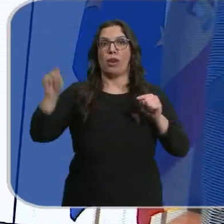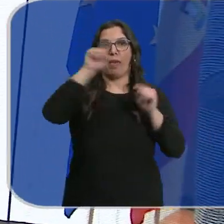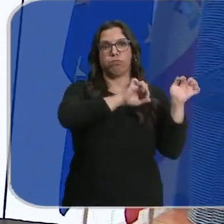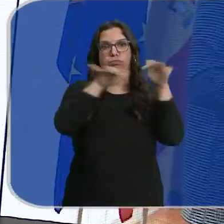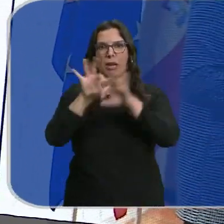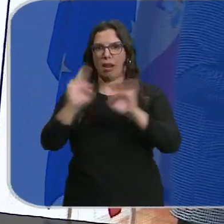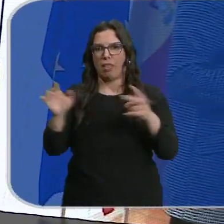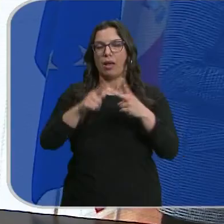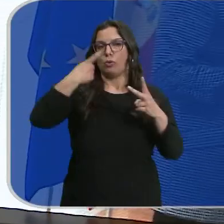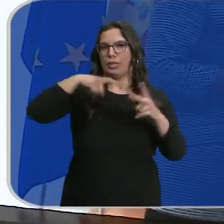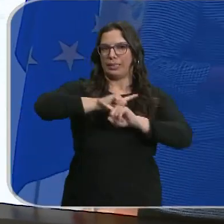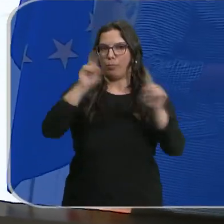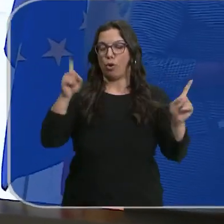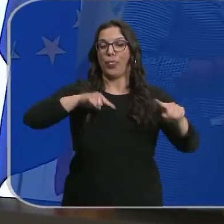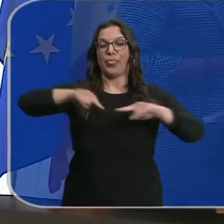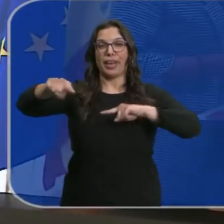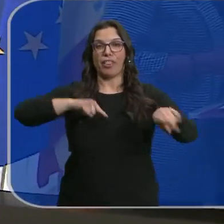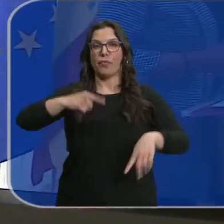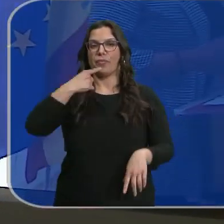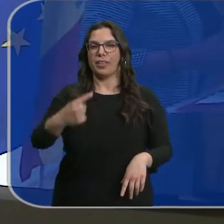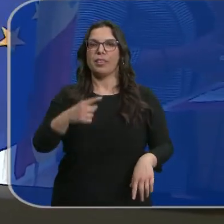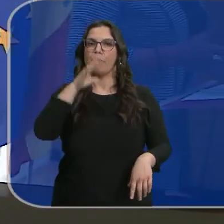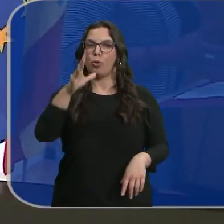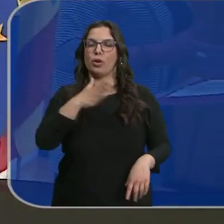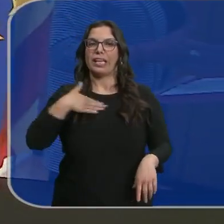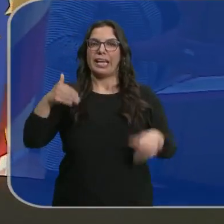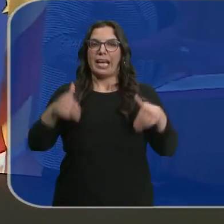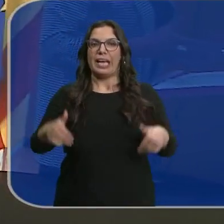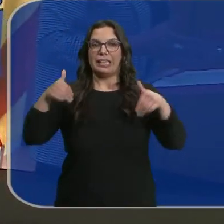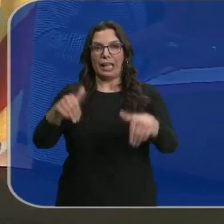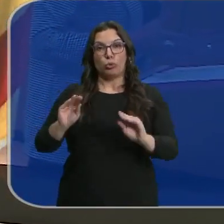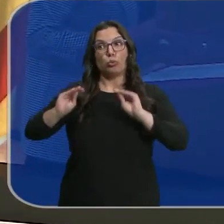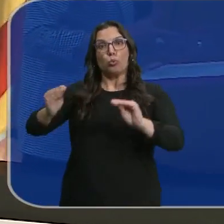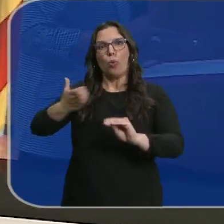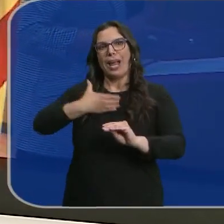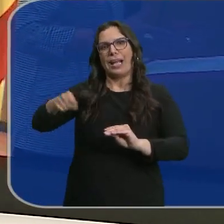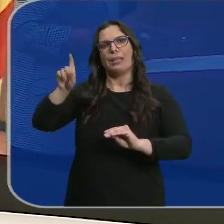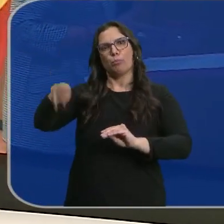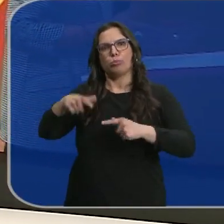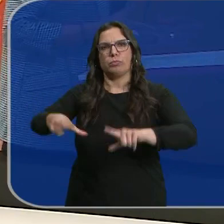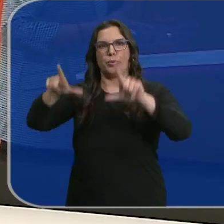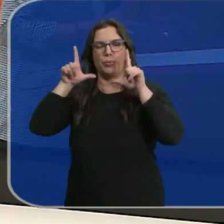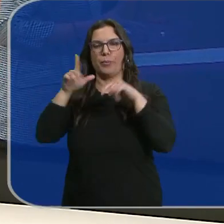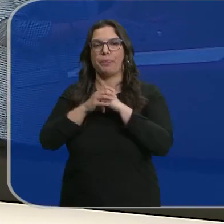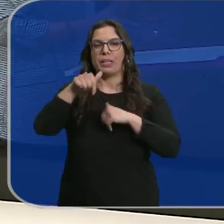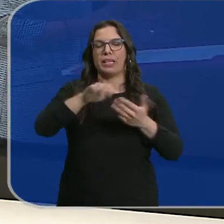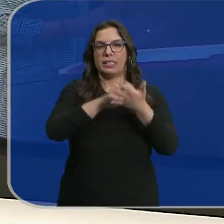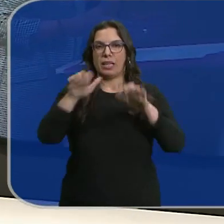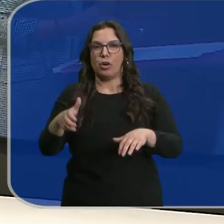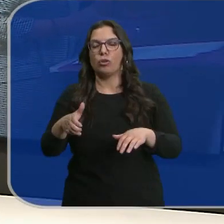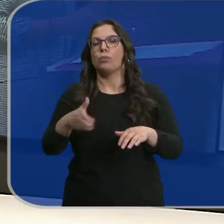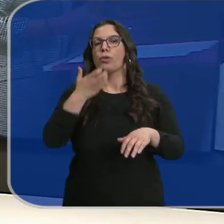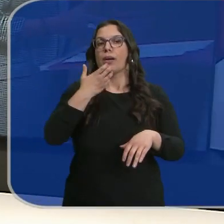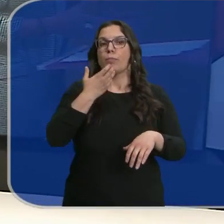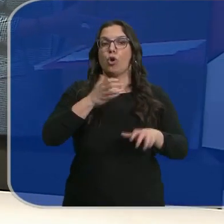acudirán, tampoco Luis Tudanca. La dirección asegura que es para no restar peso a los candidatos a las alcaldías. De Castilla y León no irá José Antonio Díez de